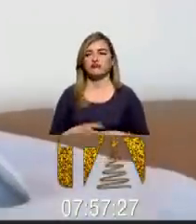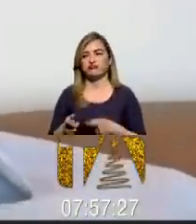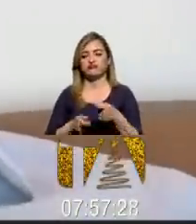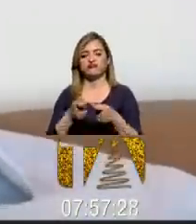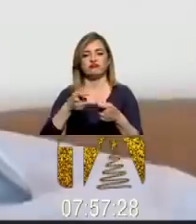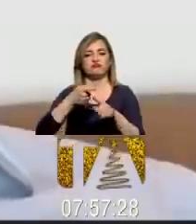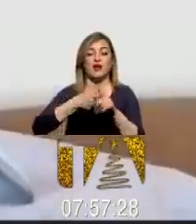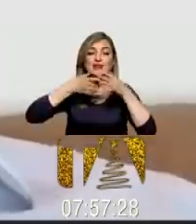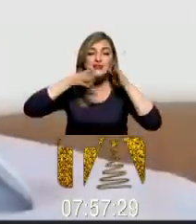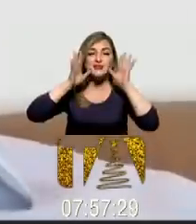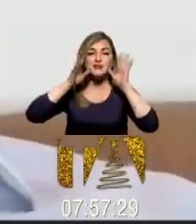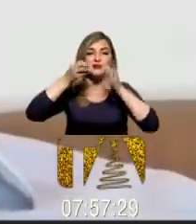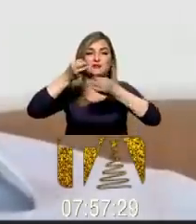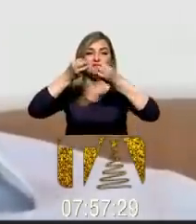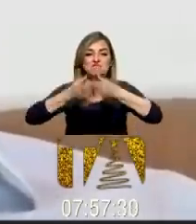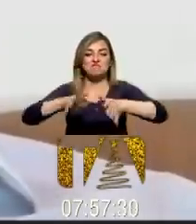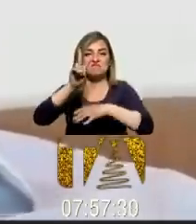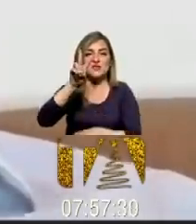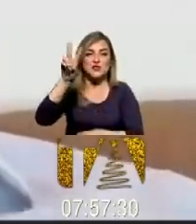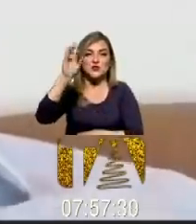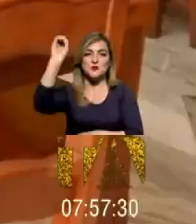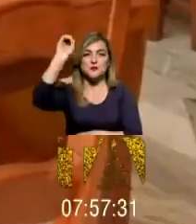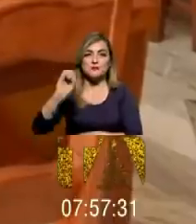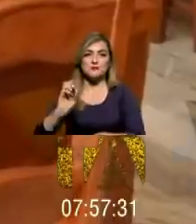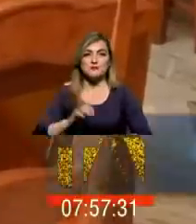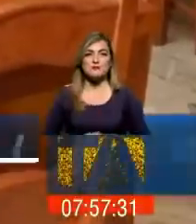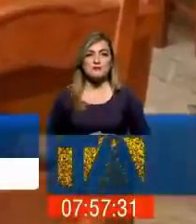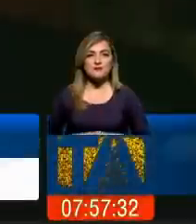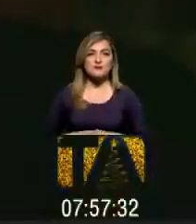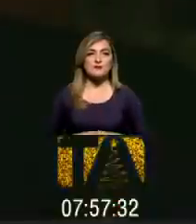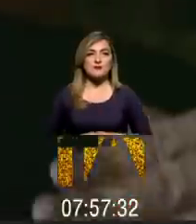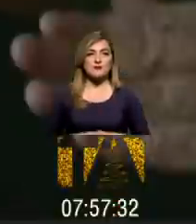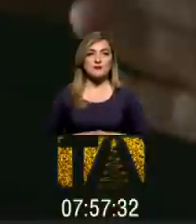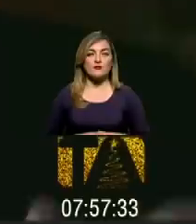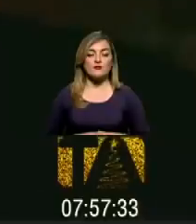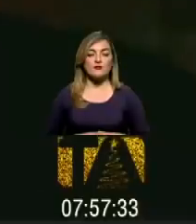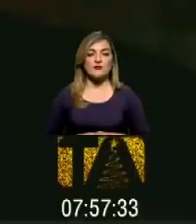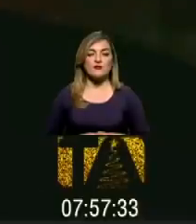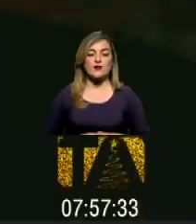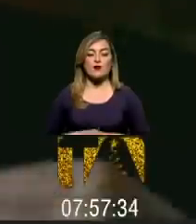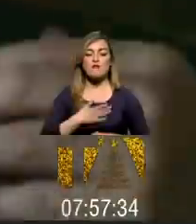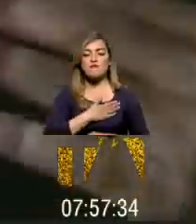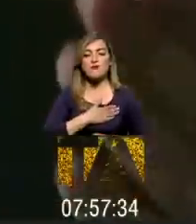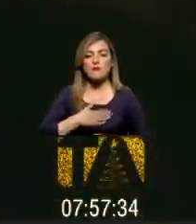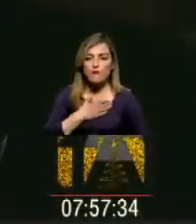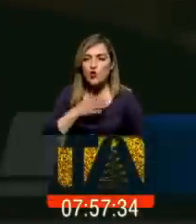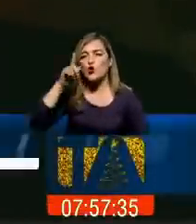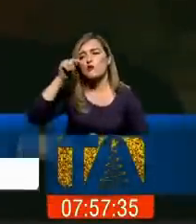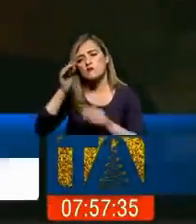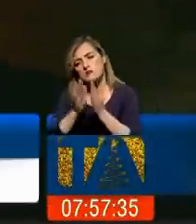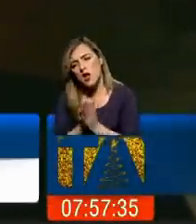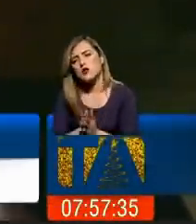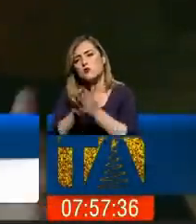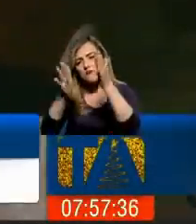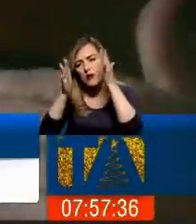en diciembre caigan alrededor de un 22%. Por esta razón, llamamos al gobierno a que con prudencia